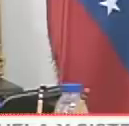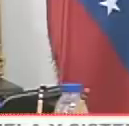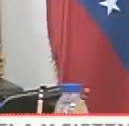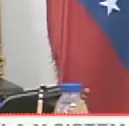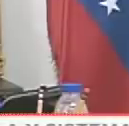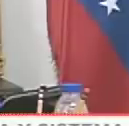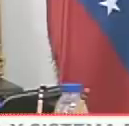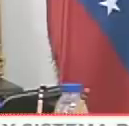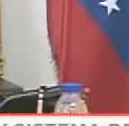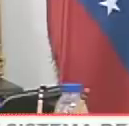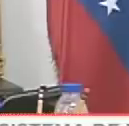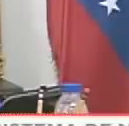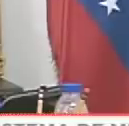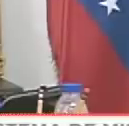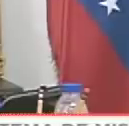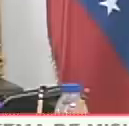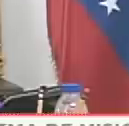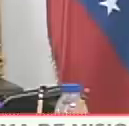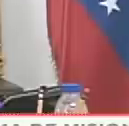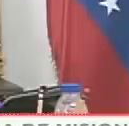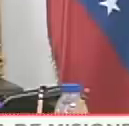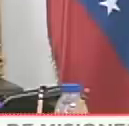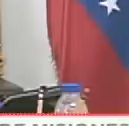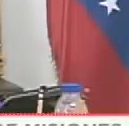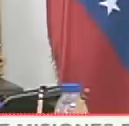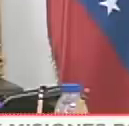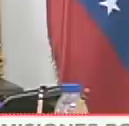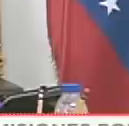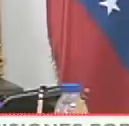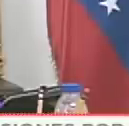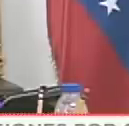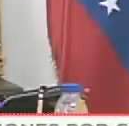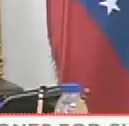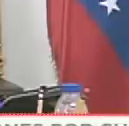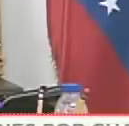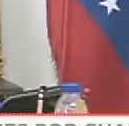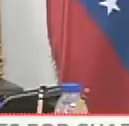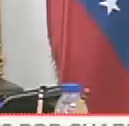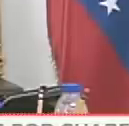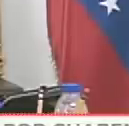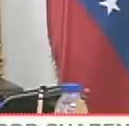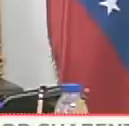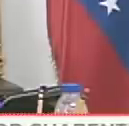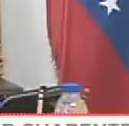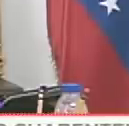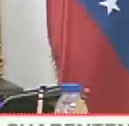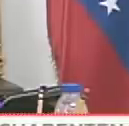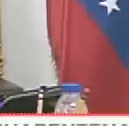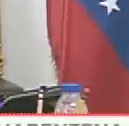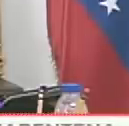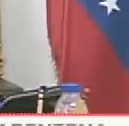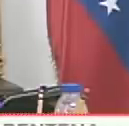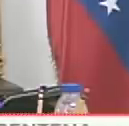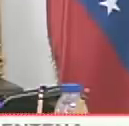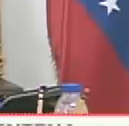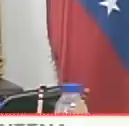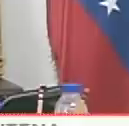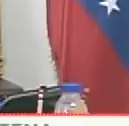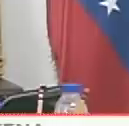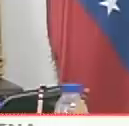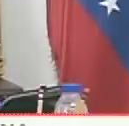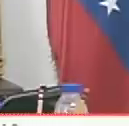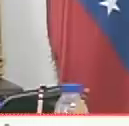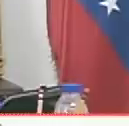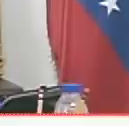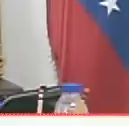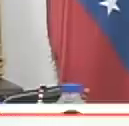todas, de los niños, de las niñas, de nuestro pueblo. Reporte cada 2 horas, por lo menos,